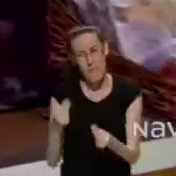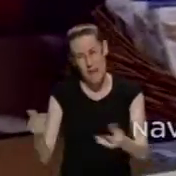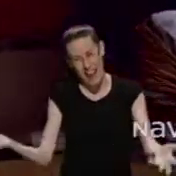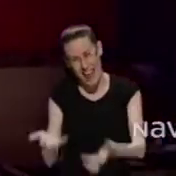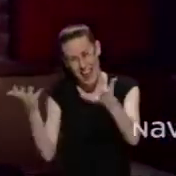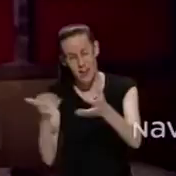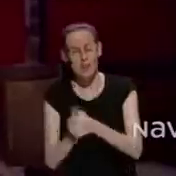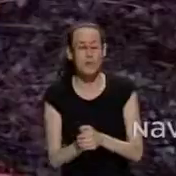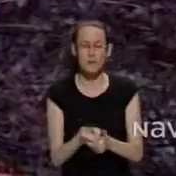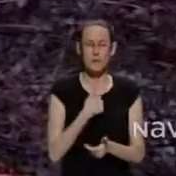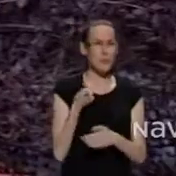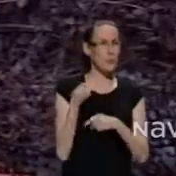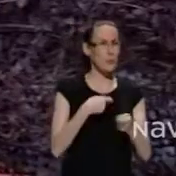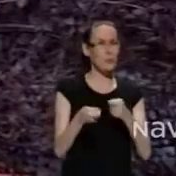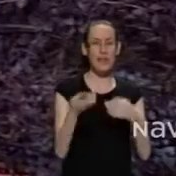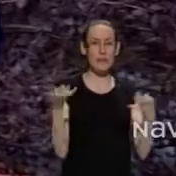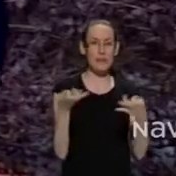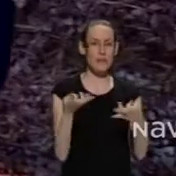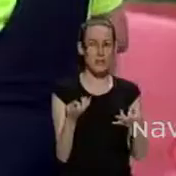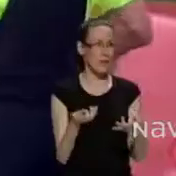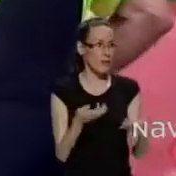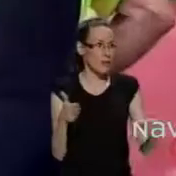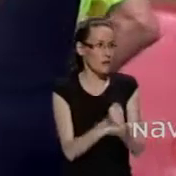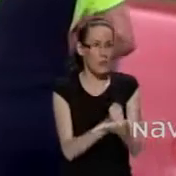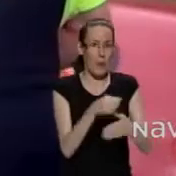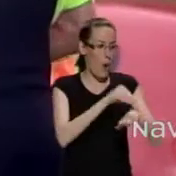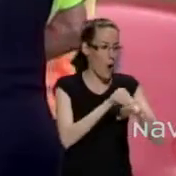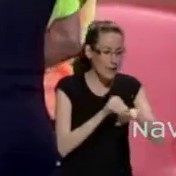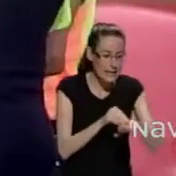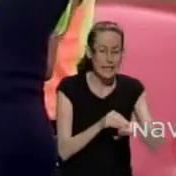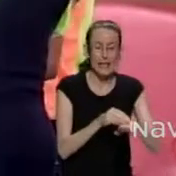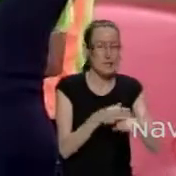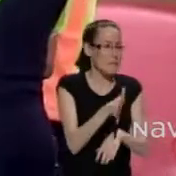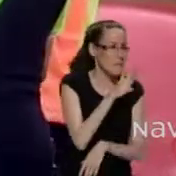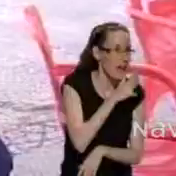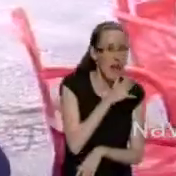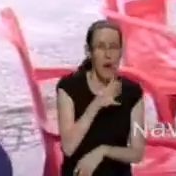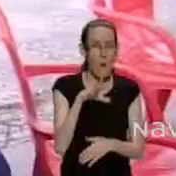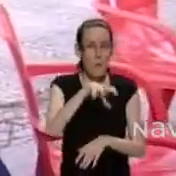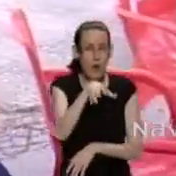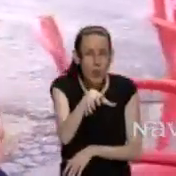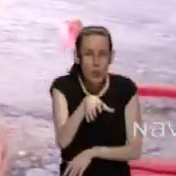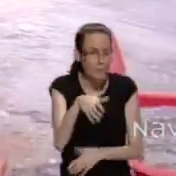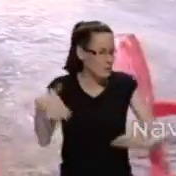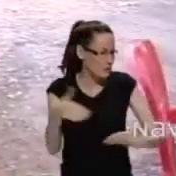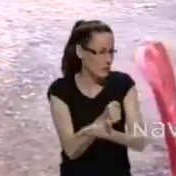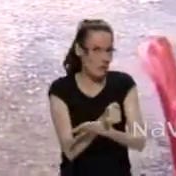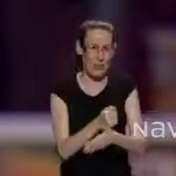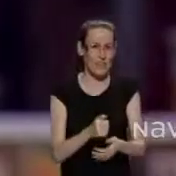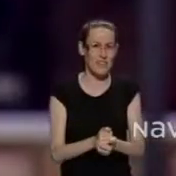barritas energéticas, frutas, refrescos, agua, cremas para rozaduras, córdones para los zapatos. Aquí del Cona va.